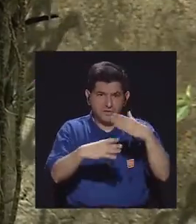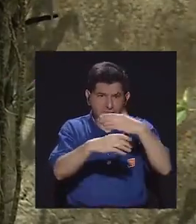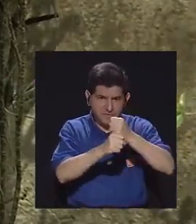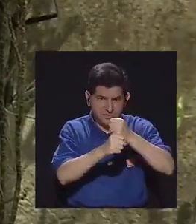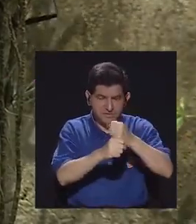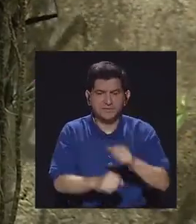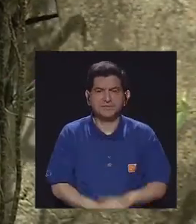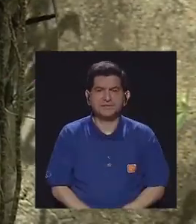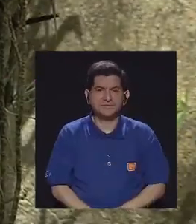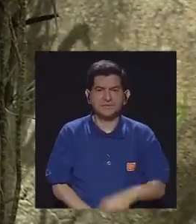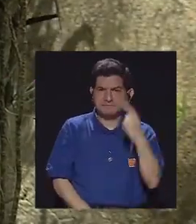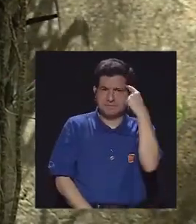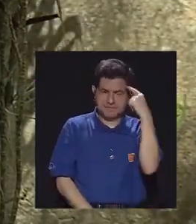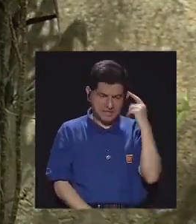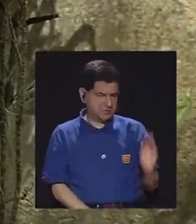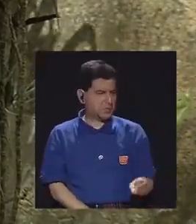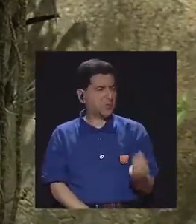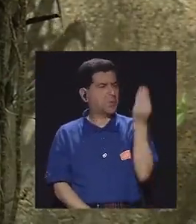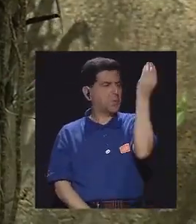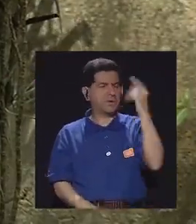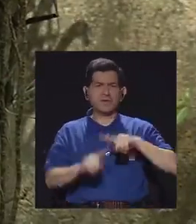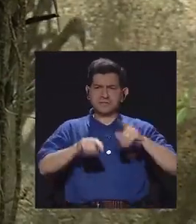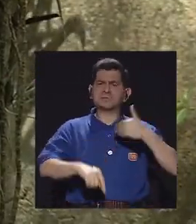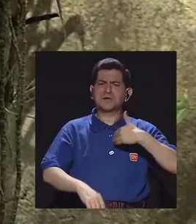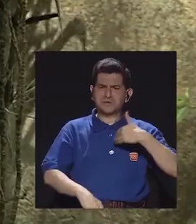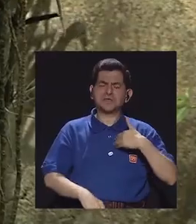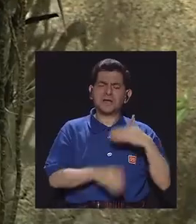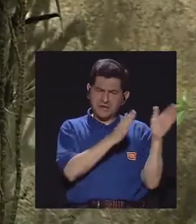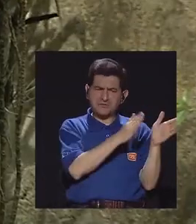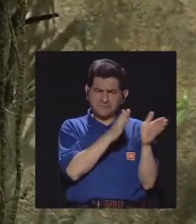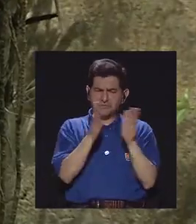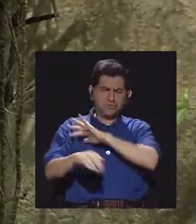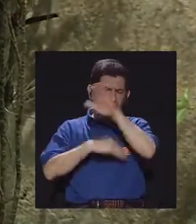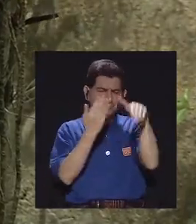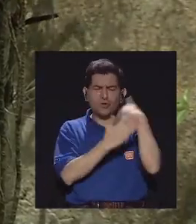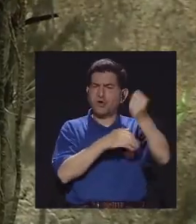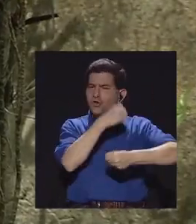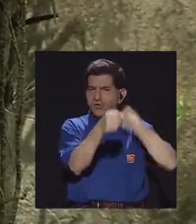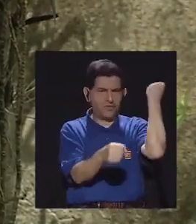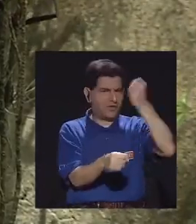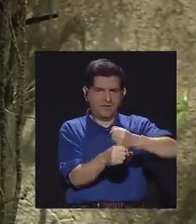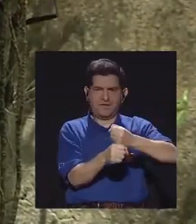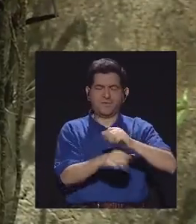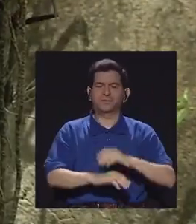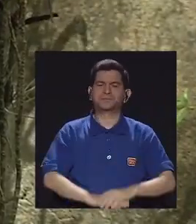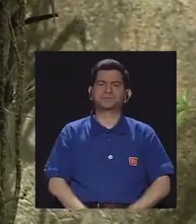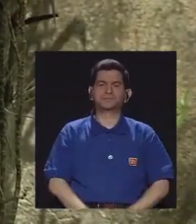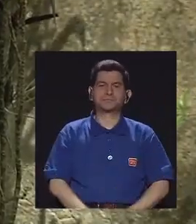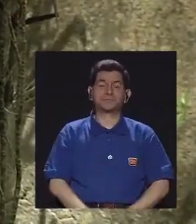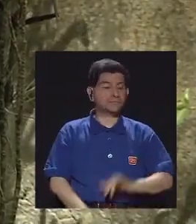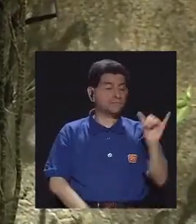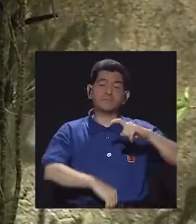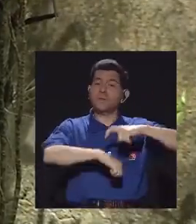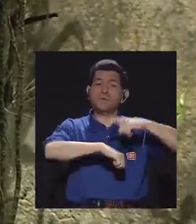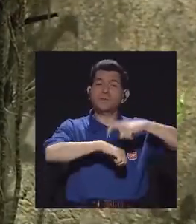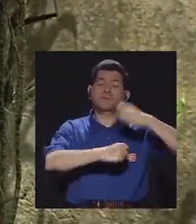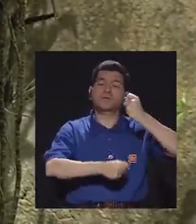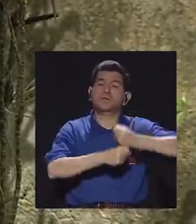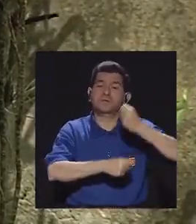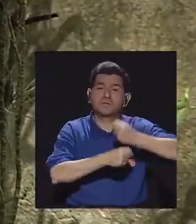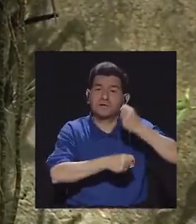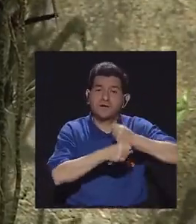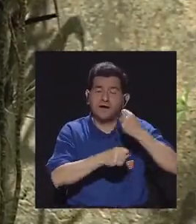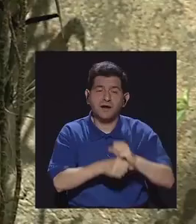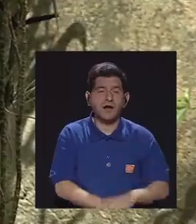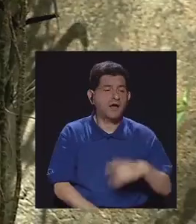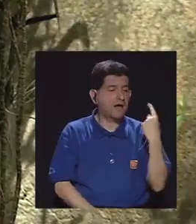realizar con los adolescentes, ¿verdad? Pero ellos sí tienen una formación durante todo el año y al mismo tiempo van trabajando.